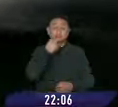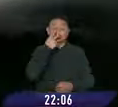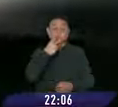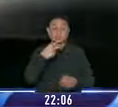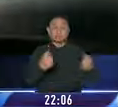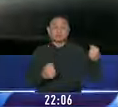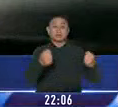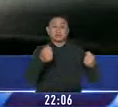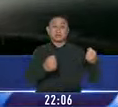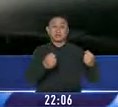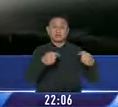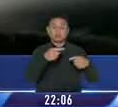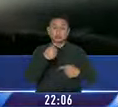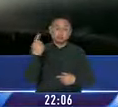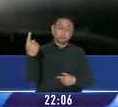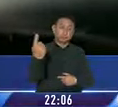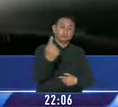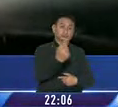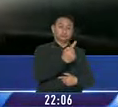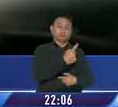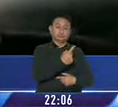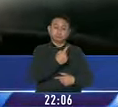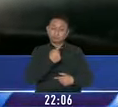auto que está dando vueltas.